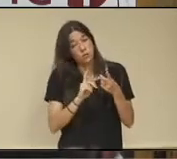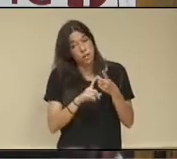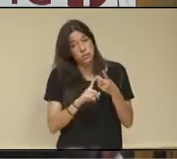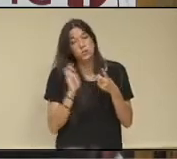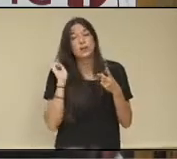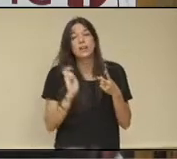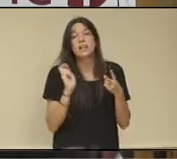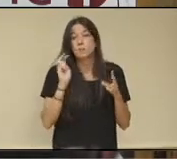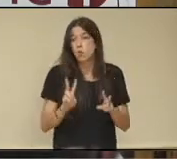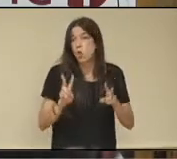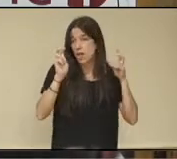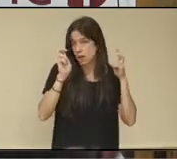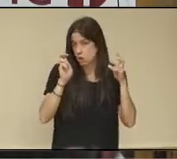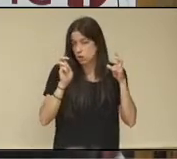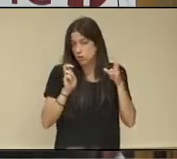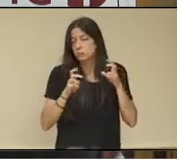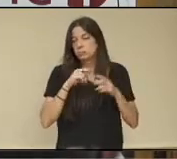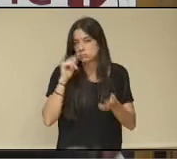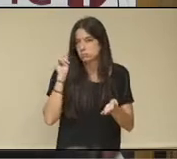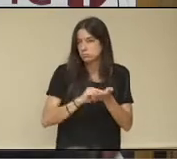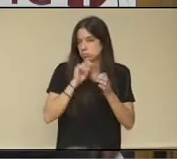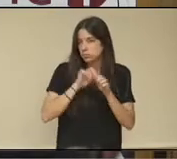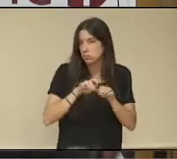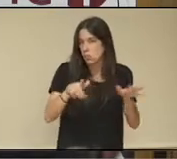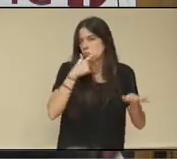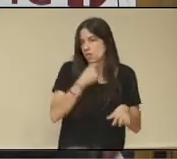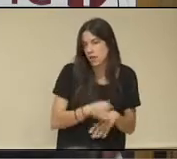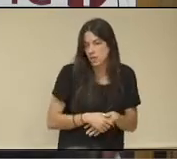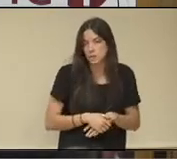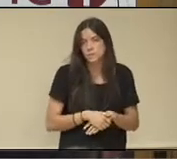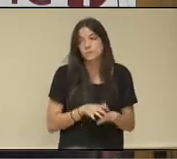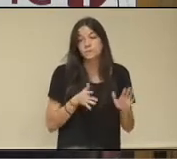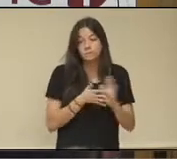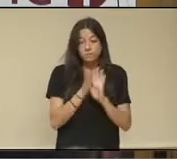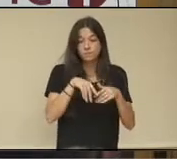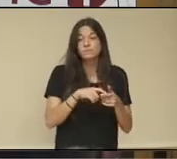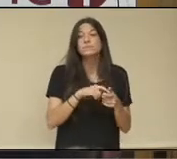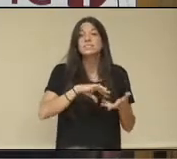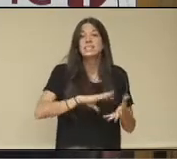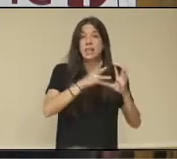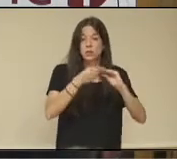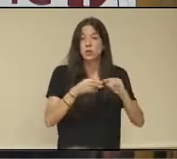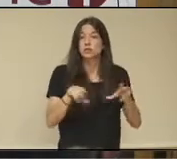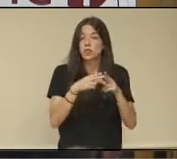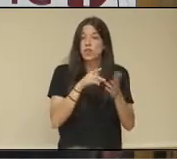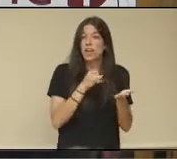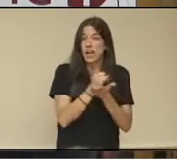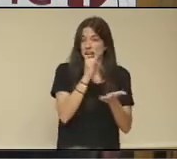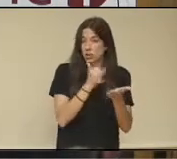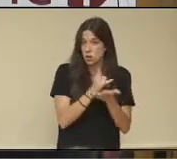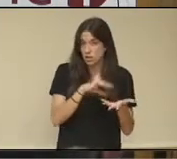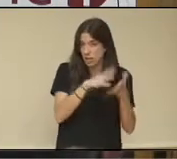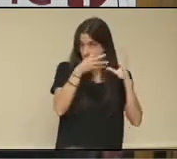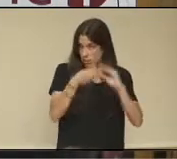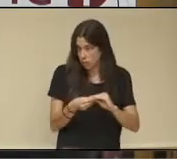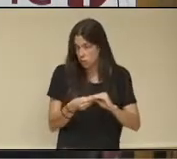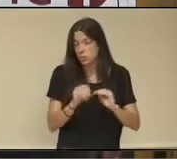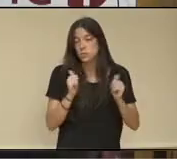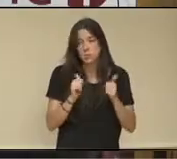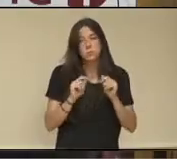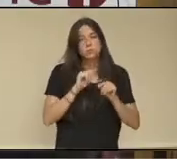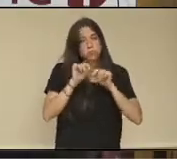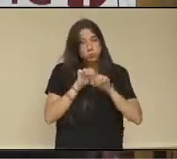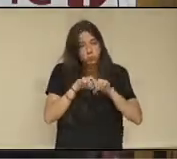variantes modernas, que se transmiten muy bien. Entonces, se ha adaptado a la sociedad agrícola a transmitirse más lentamente, o